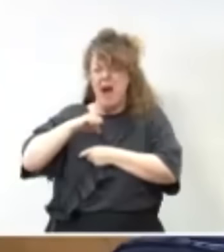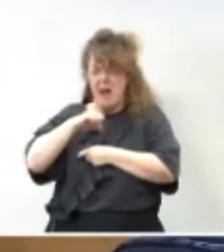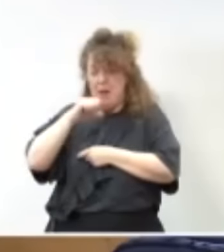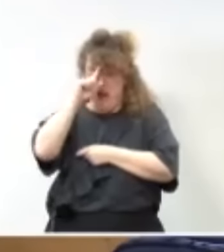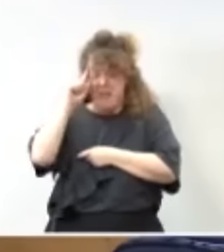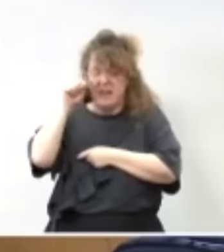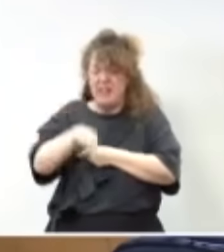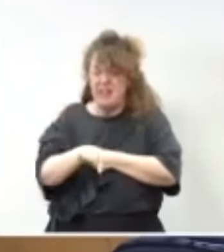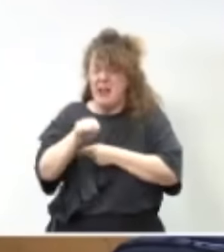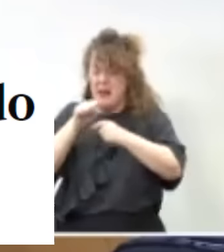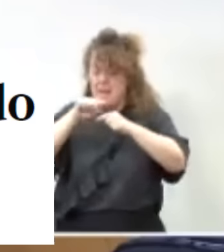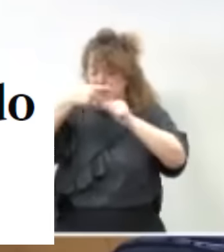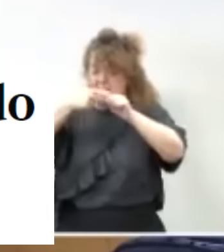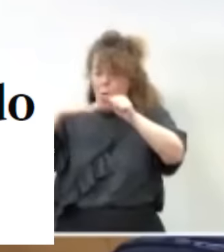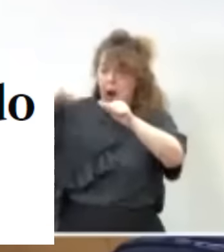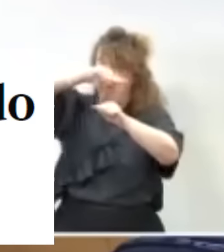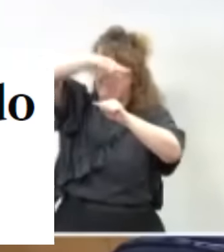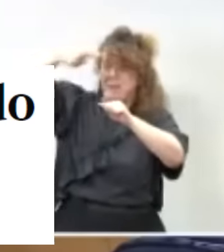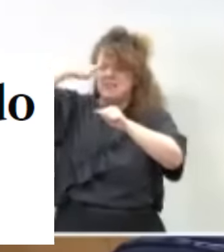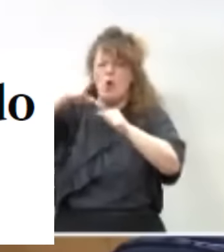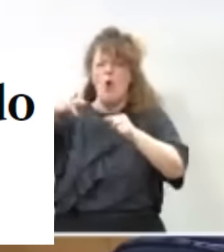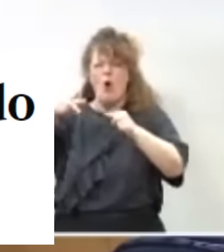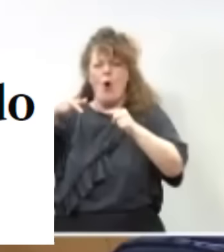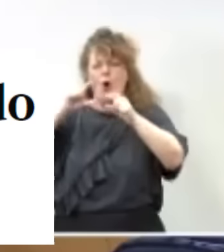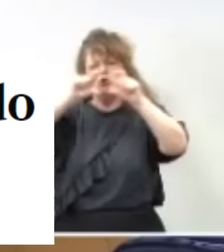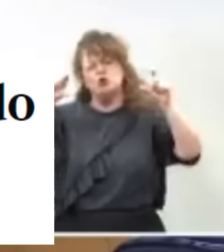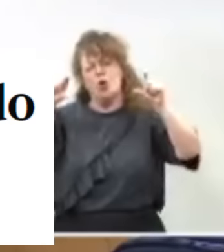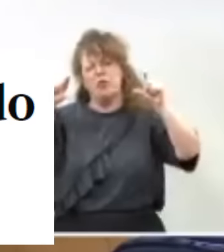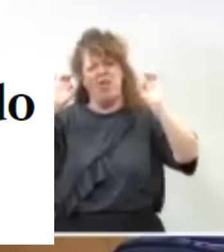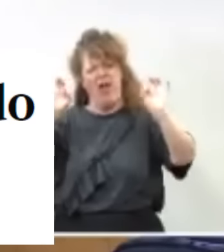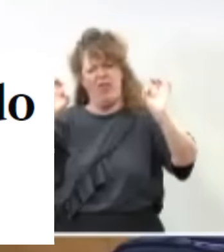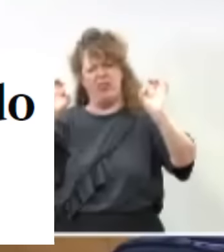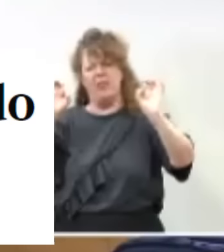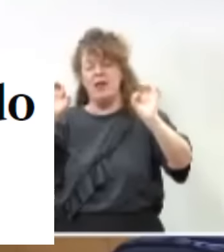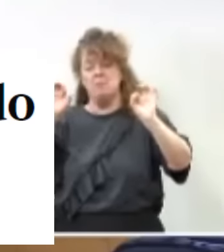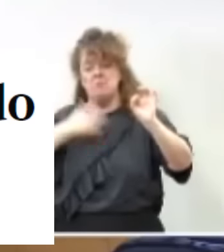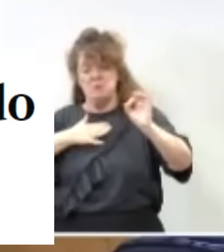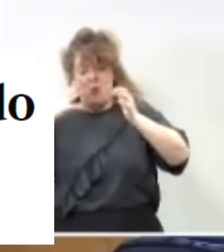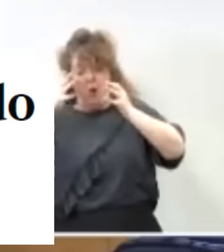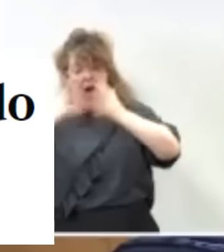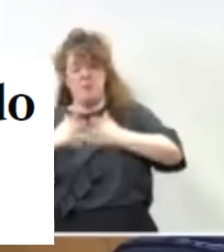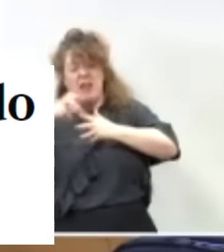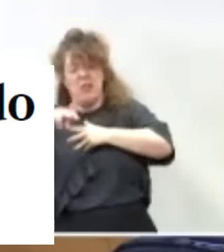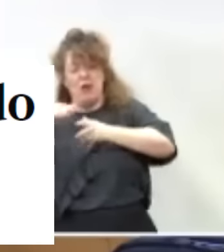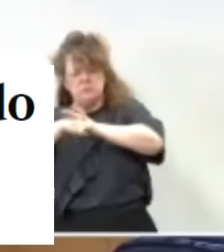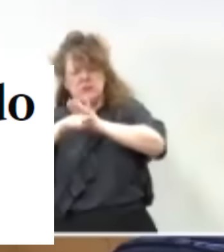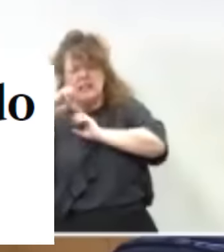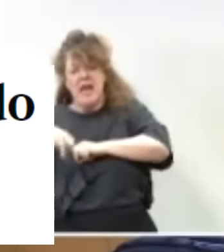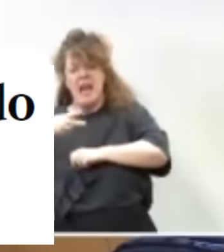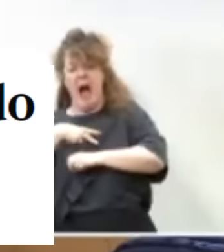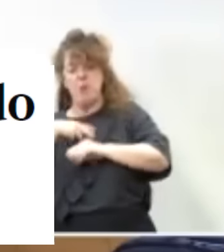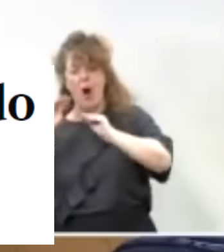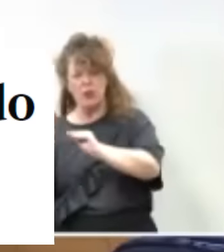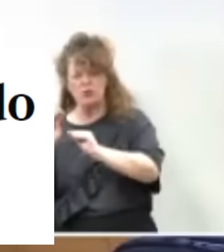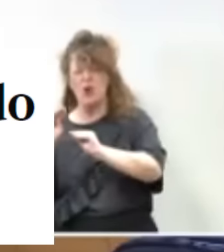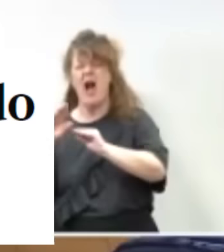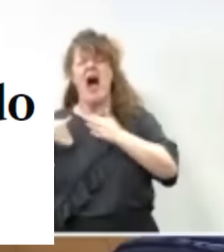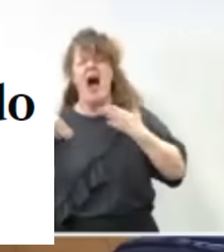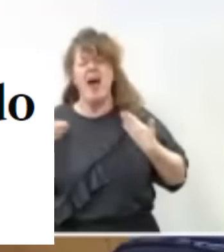está encima de ese piso pertenece a una sociedad administrada por su propio abogado. Si además el principal